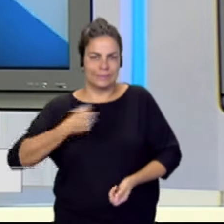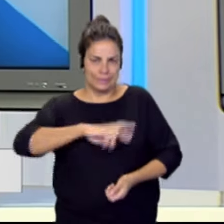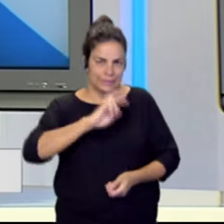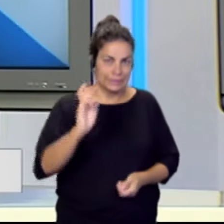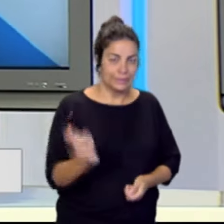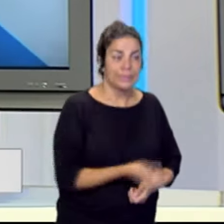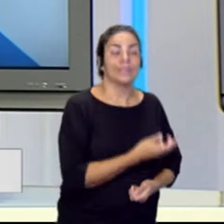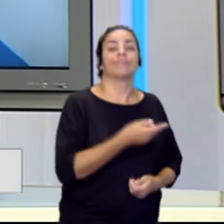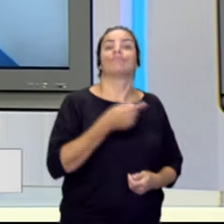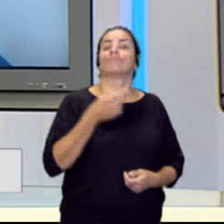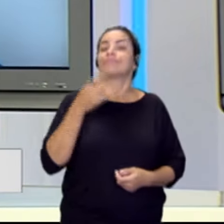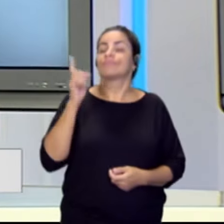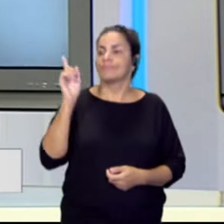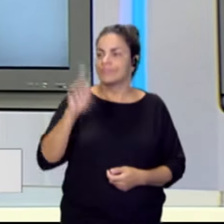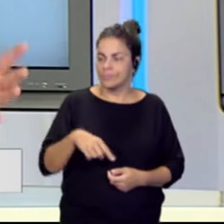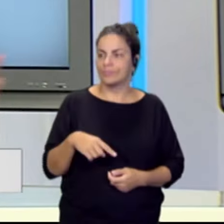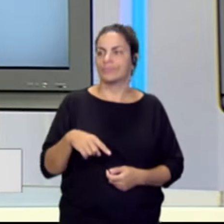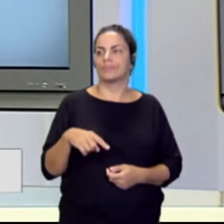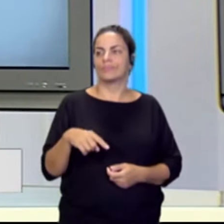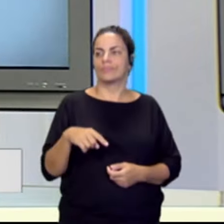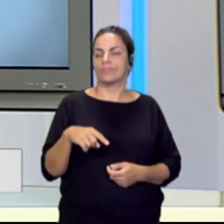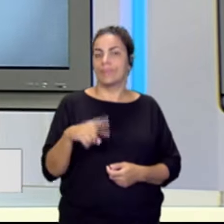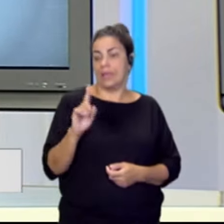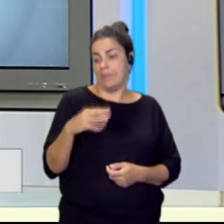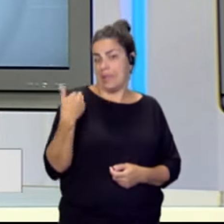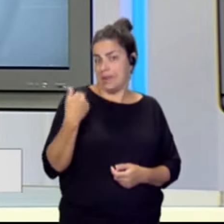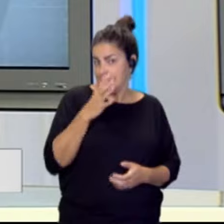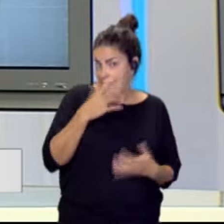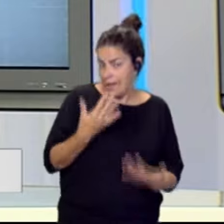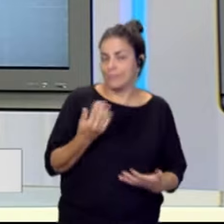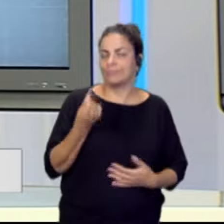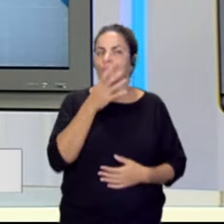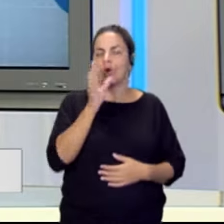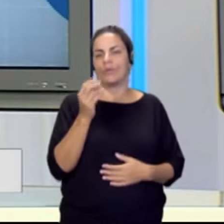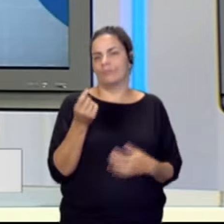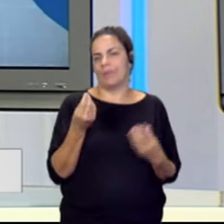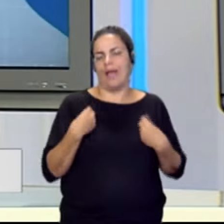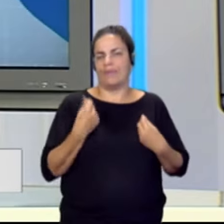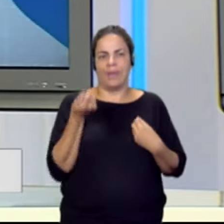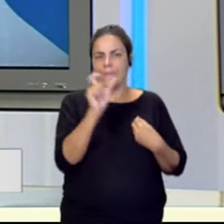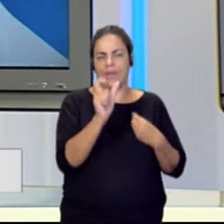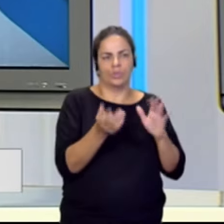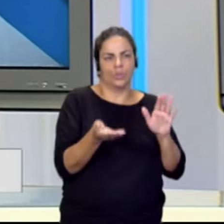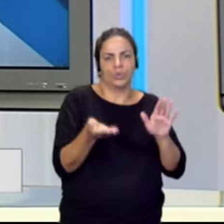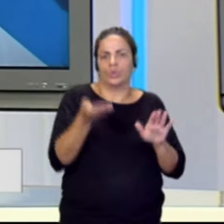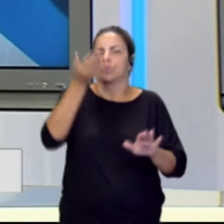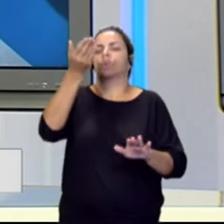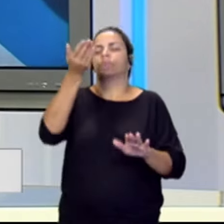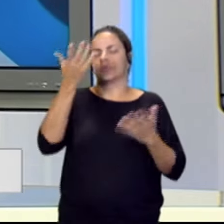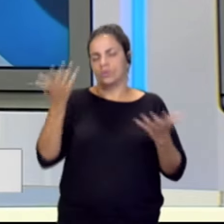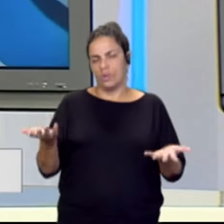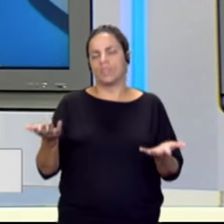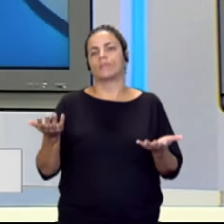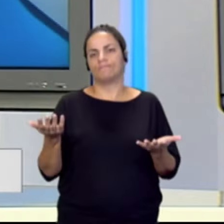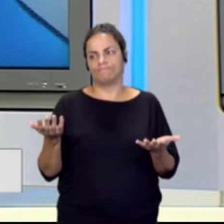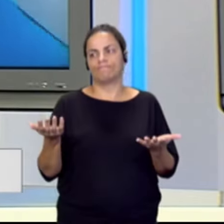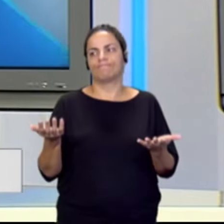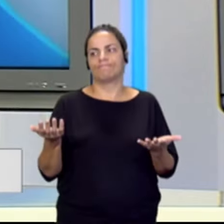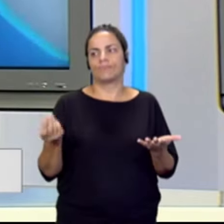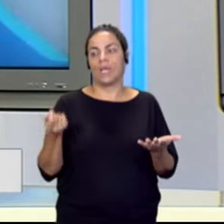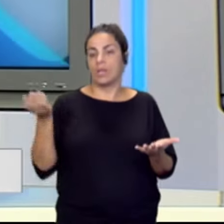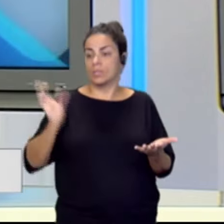además, sobre todo ahora actualmente, la inflación, el coste de vida está siendo un poquito superior, lo que hace es que los